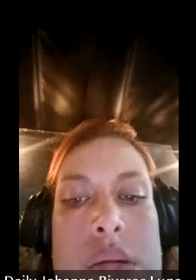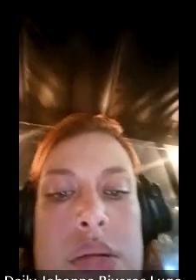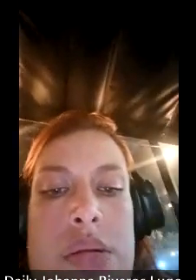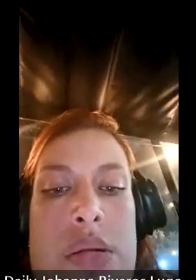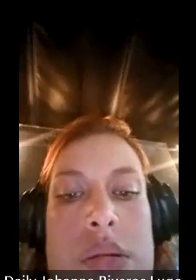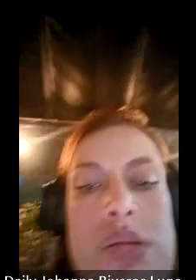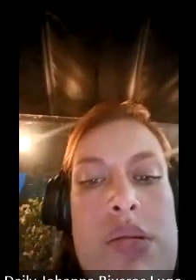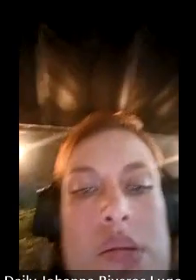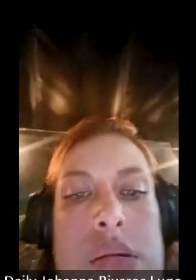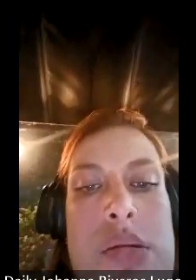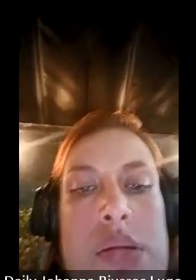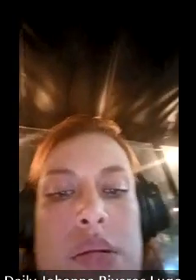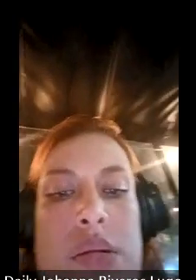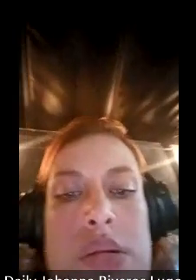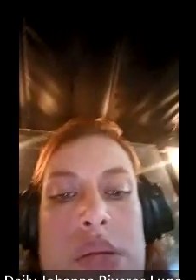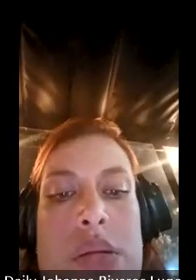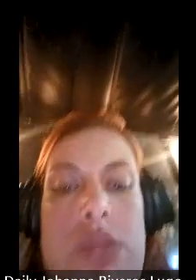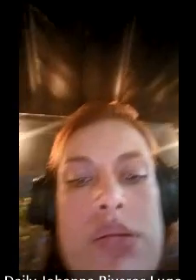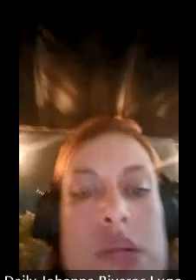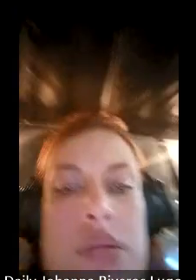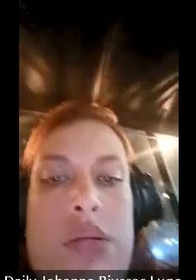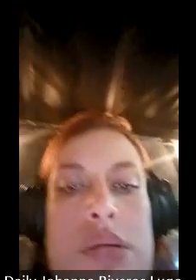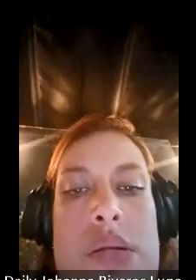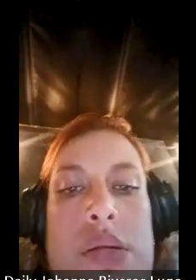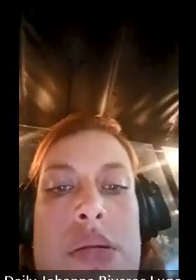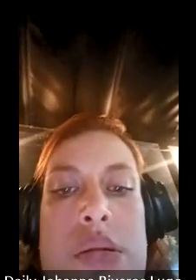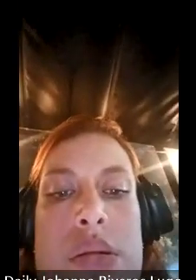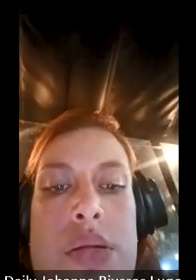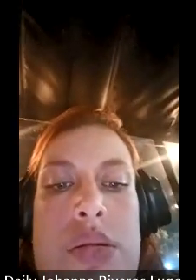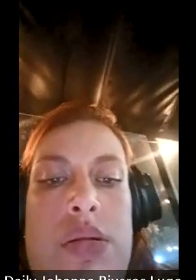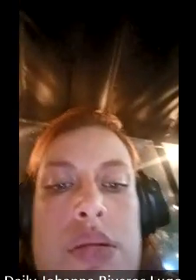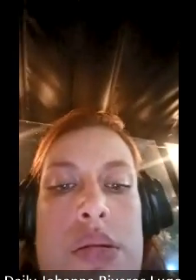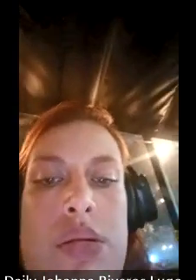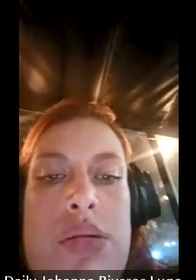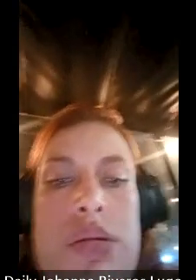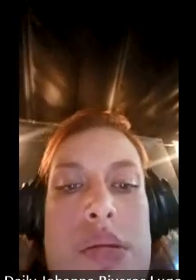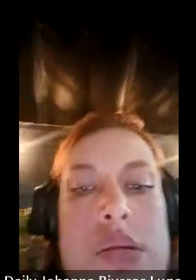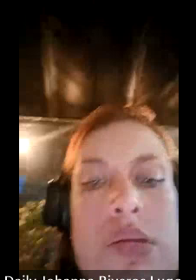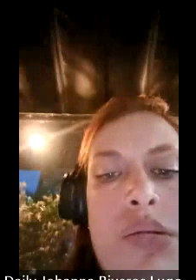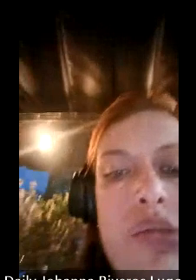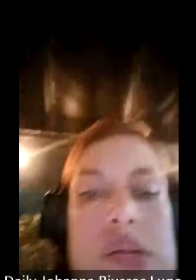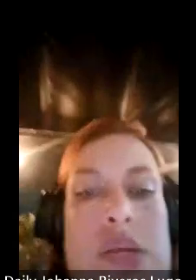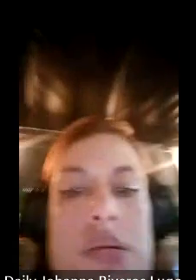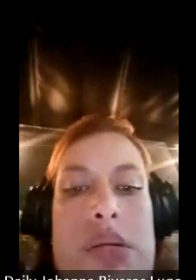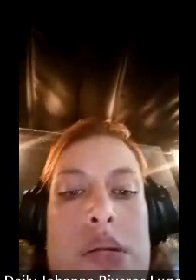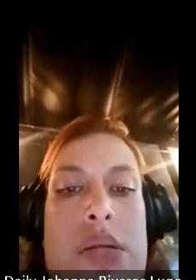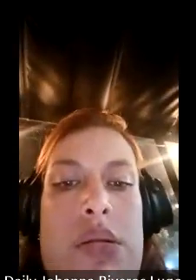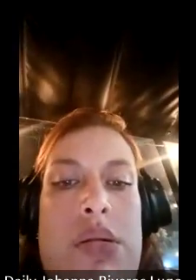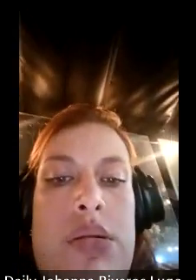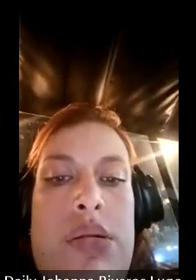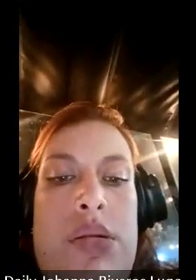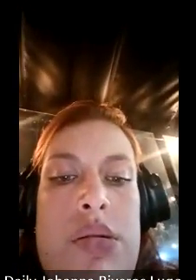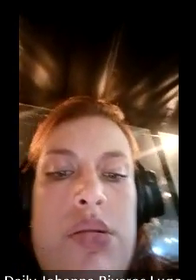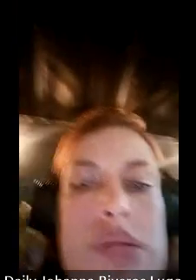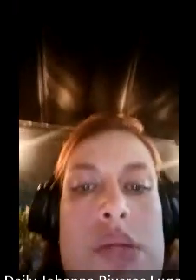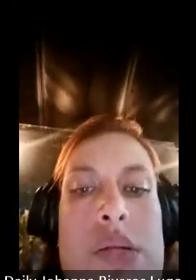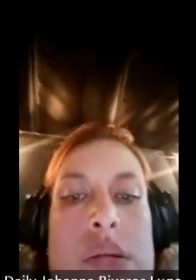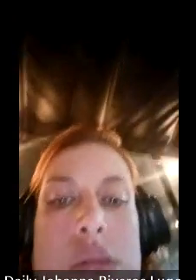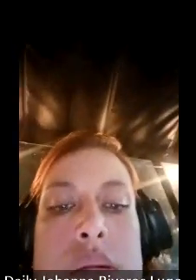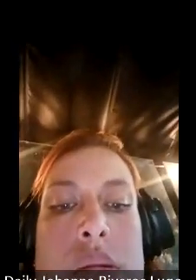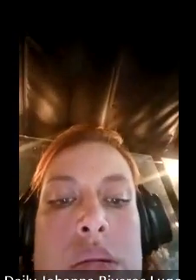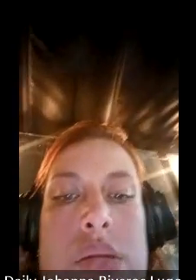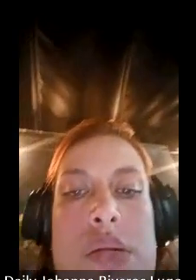Y continuamos. Y entonces les decía que efectivamente la velocidad del sonido a 20 grados centígrados